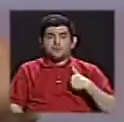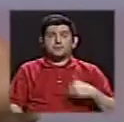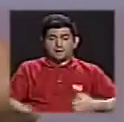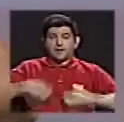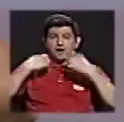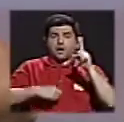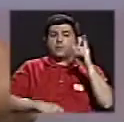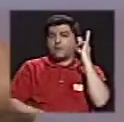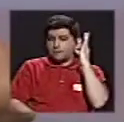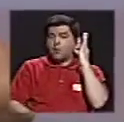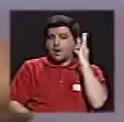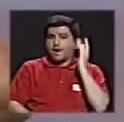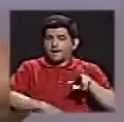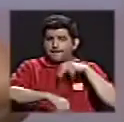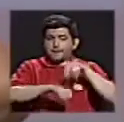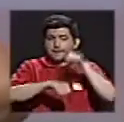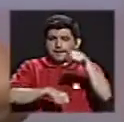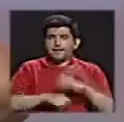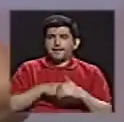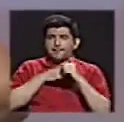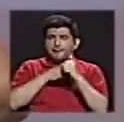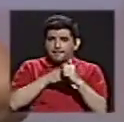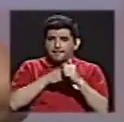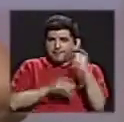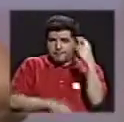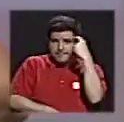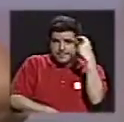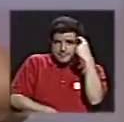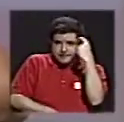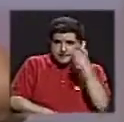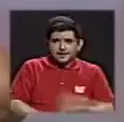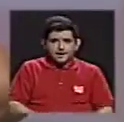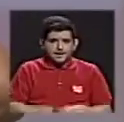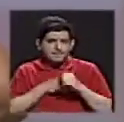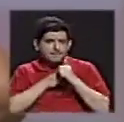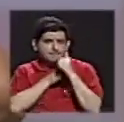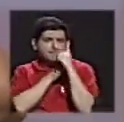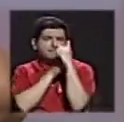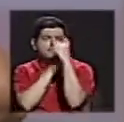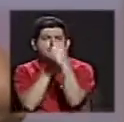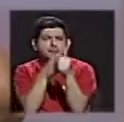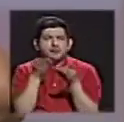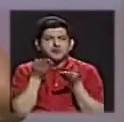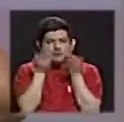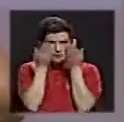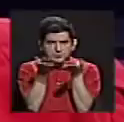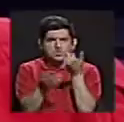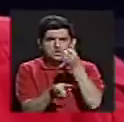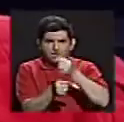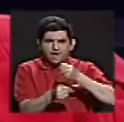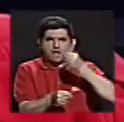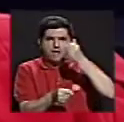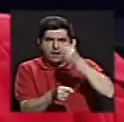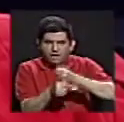que generalmente pone la cabeza y la que direcciona el